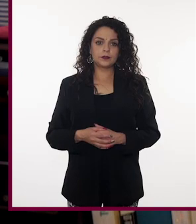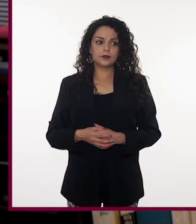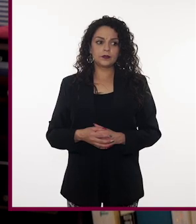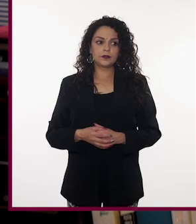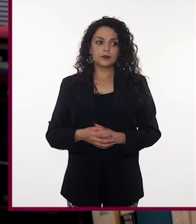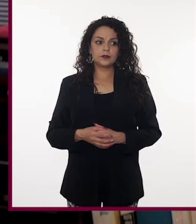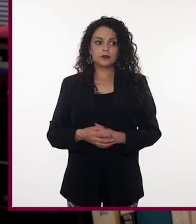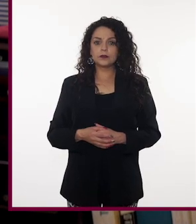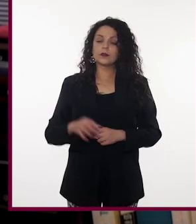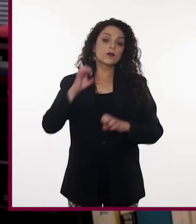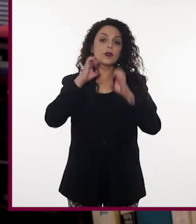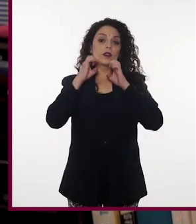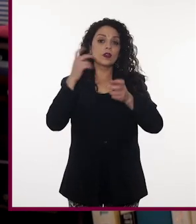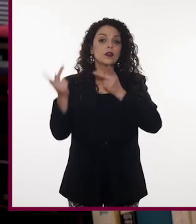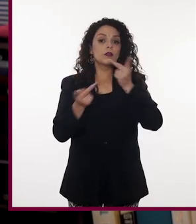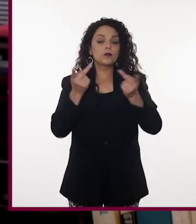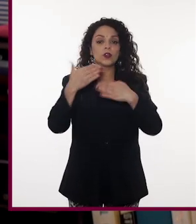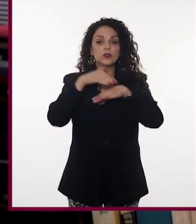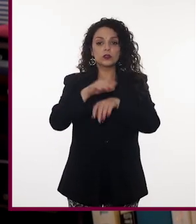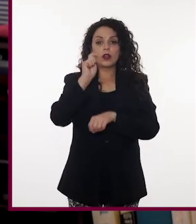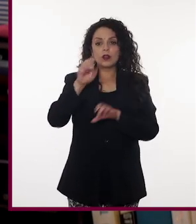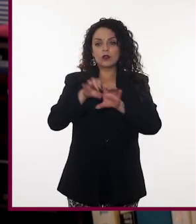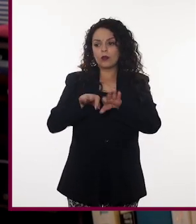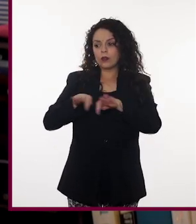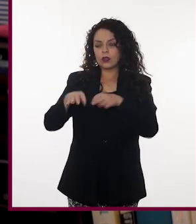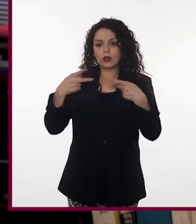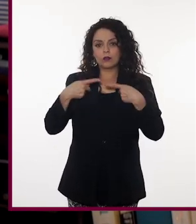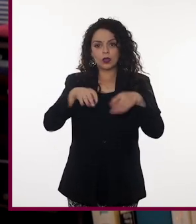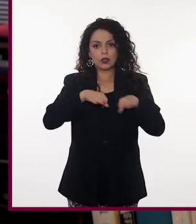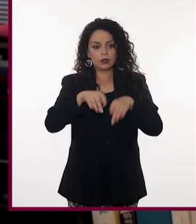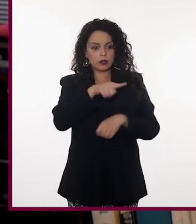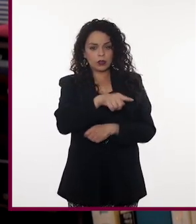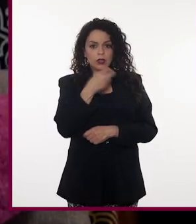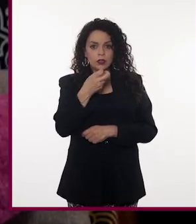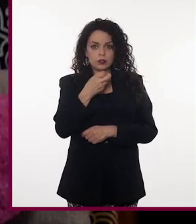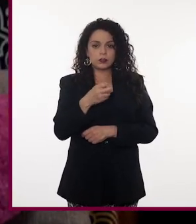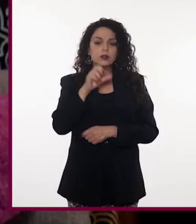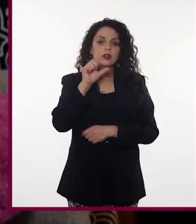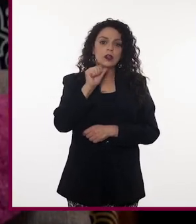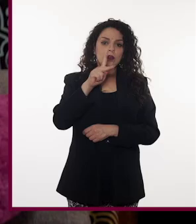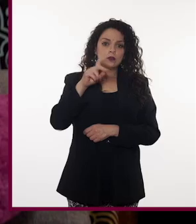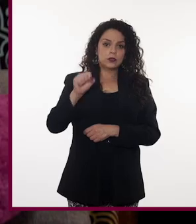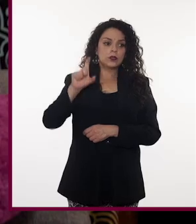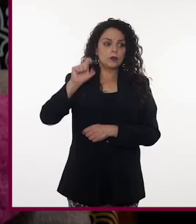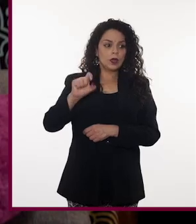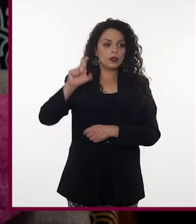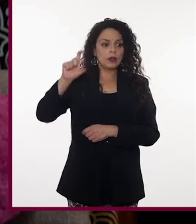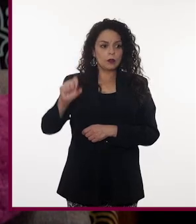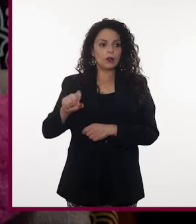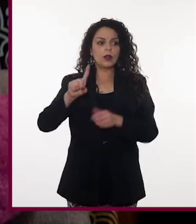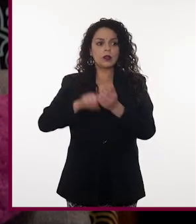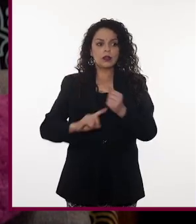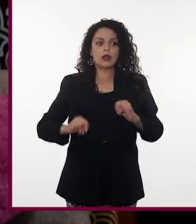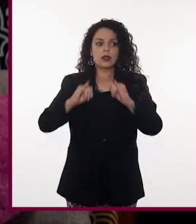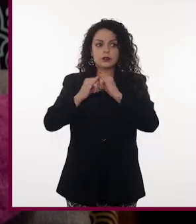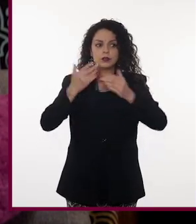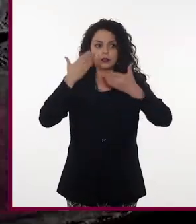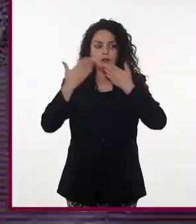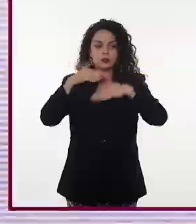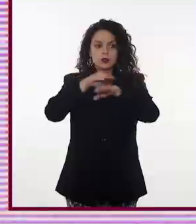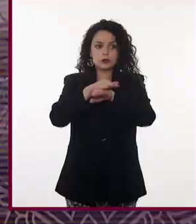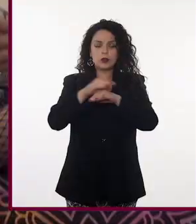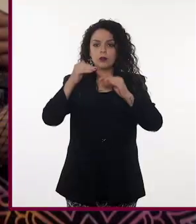De acuerdo con la encuesta de condiciones laborales de repartidores de APS 2020, realizada por el Instituto de Estudios sobre